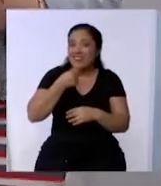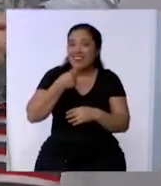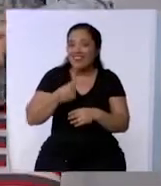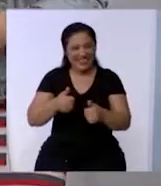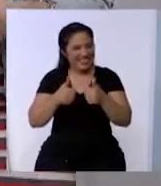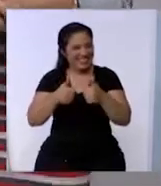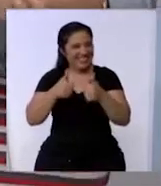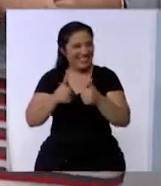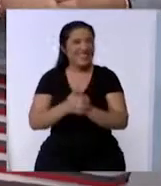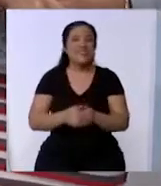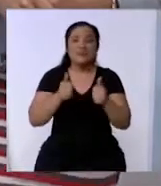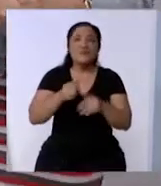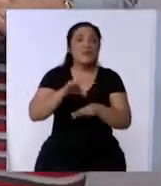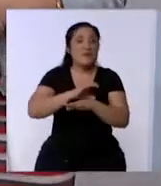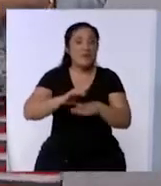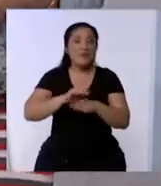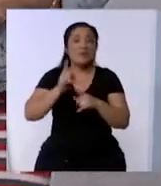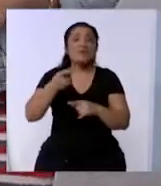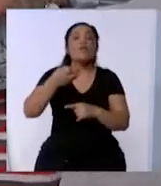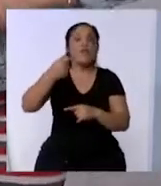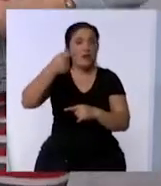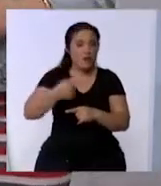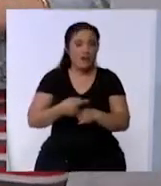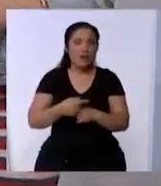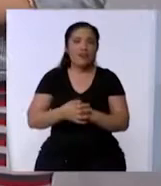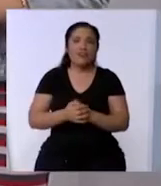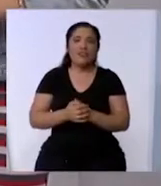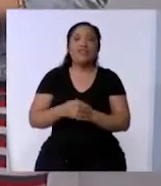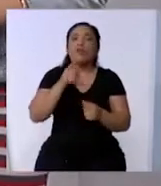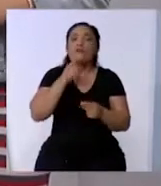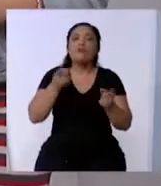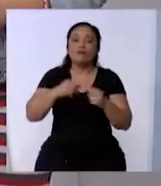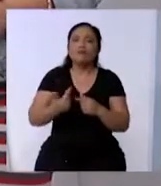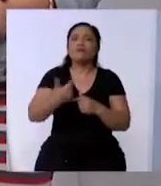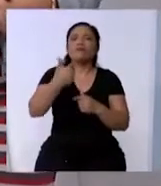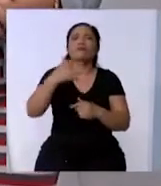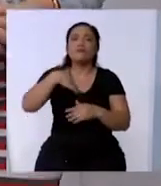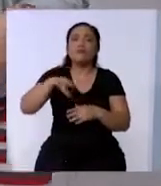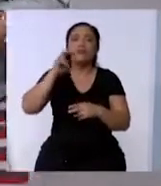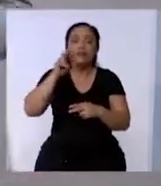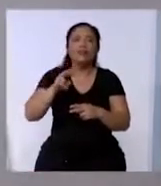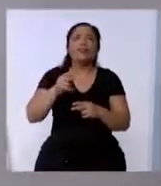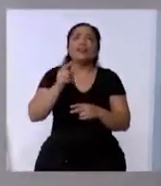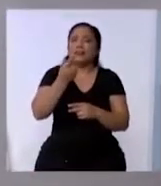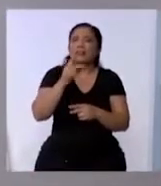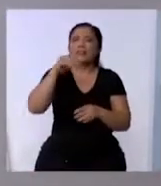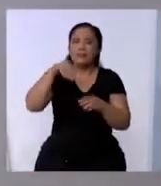ahí está. Muy bien, seguimos con los chicos del noveno grado. Les recordamos dónde pueden volver a ver las clases. Pueden volver a ver en